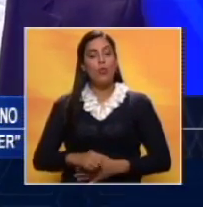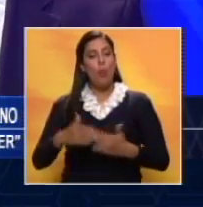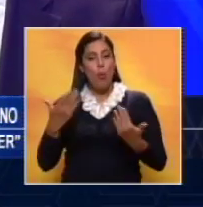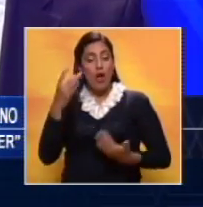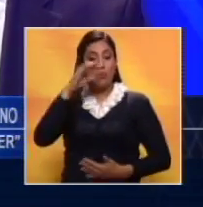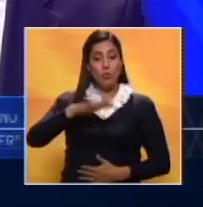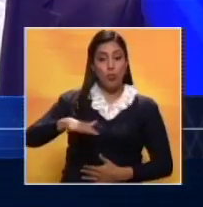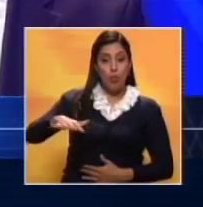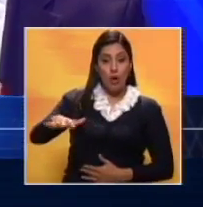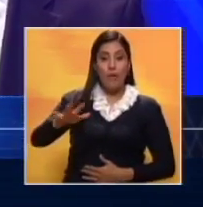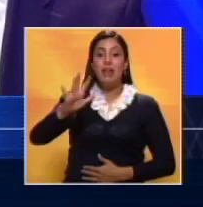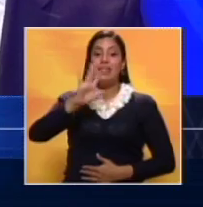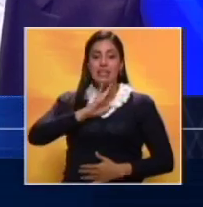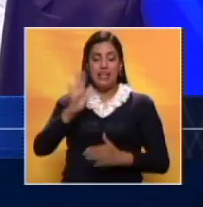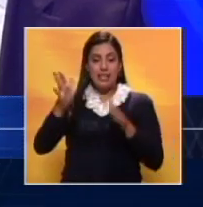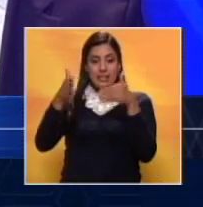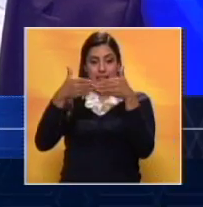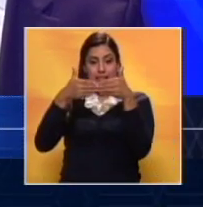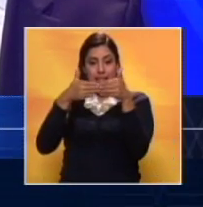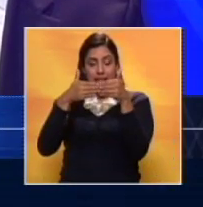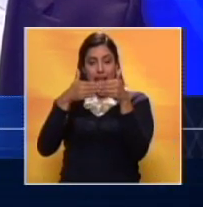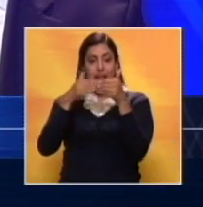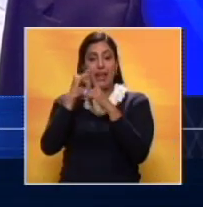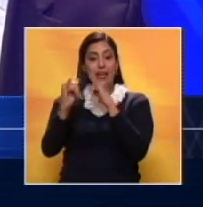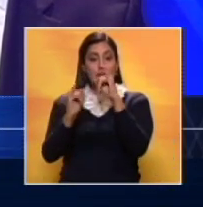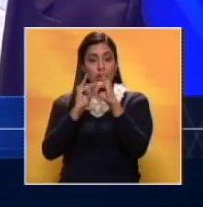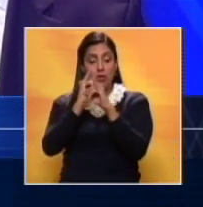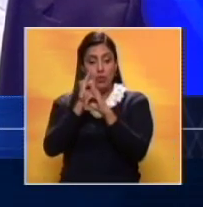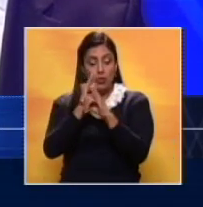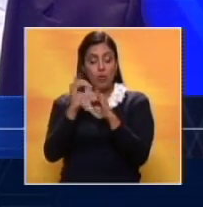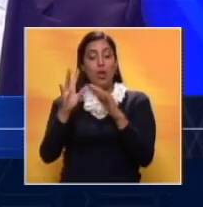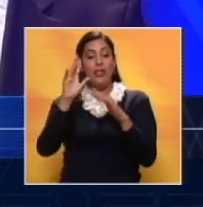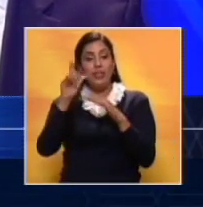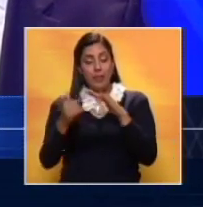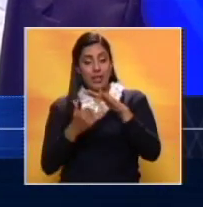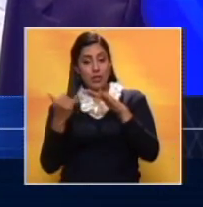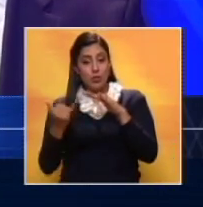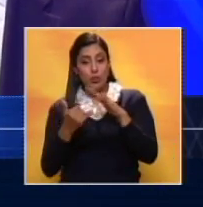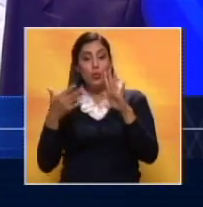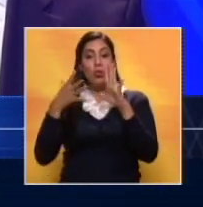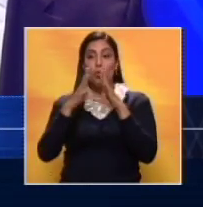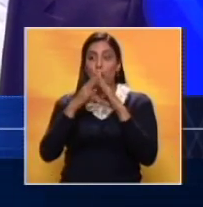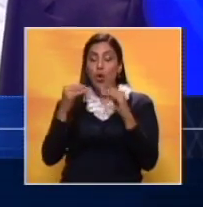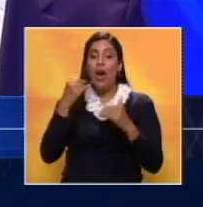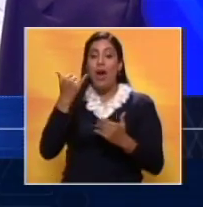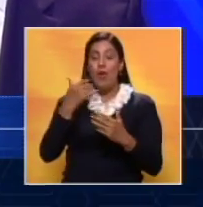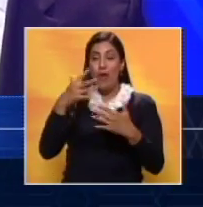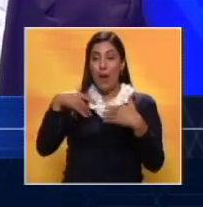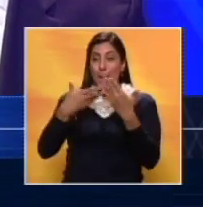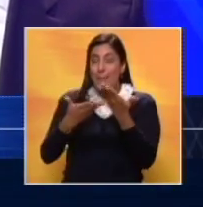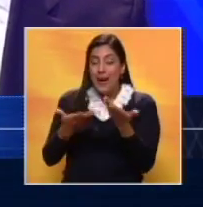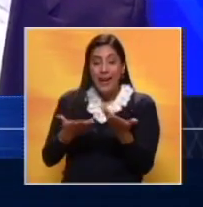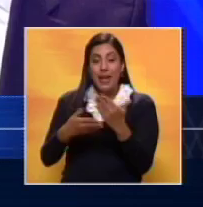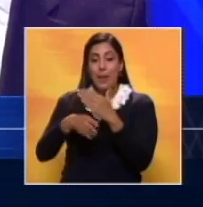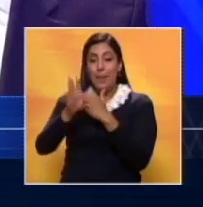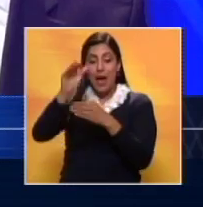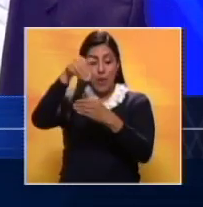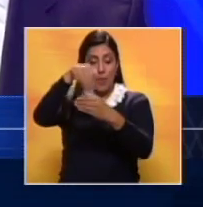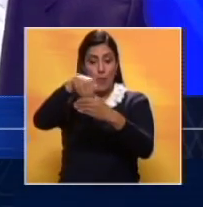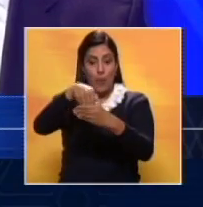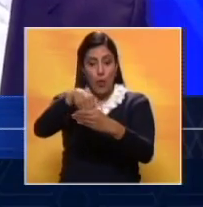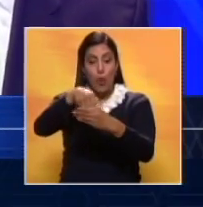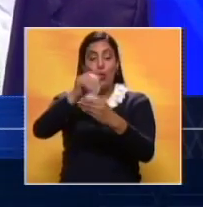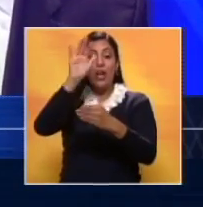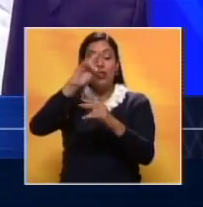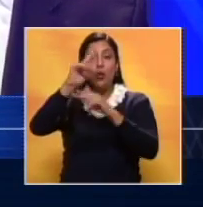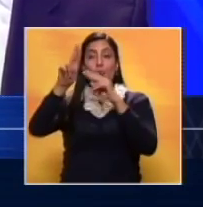Cuando a un pueblo se le cierran los canales institucionales, constitucionales y democráticos para ir al sufragio, que es el mecanismo que ha